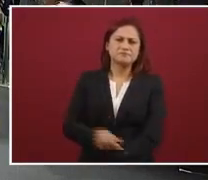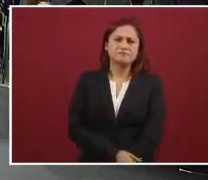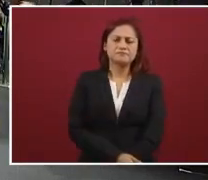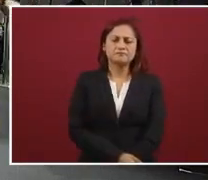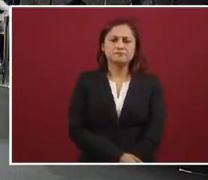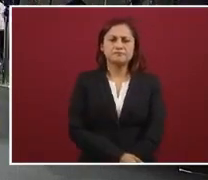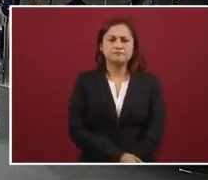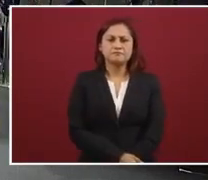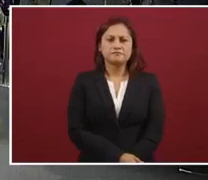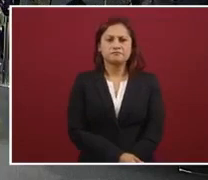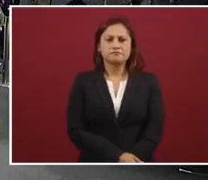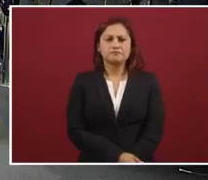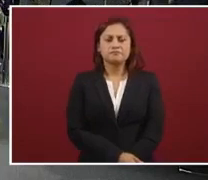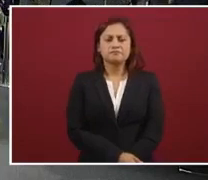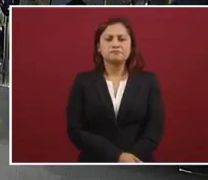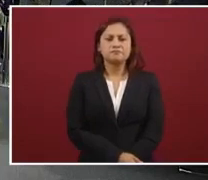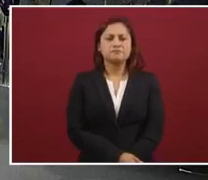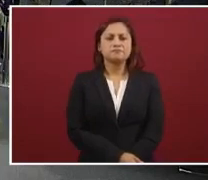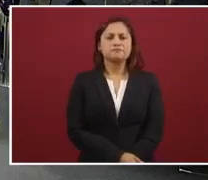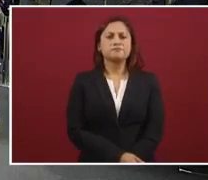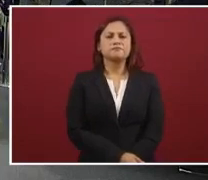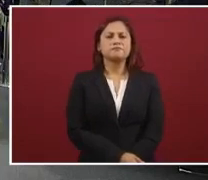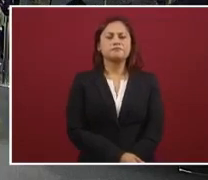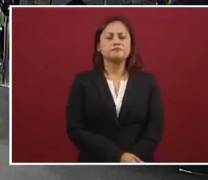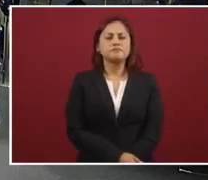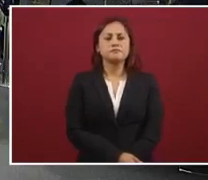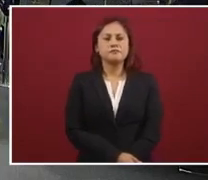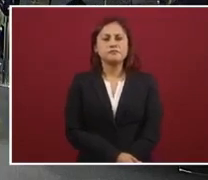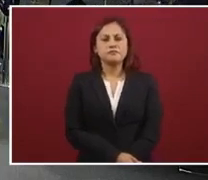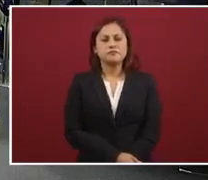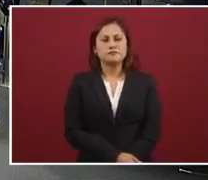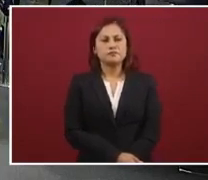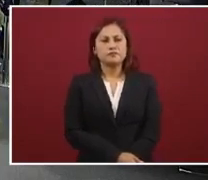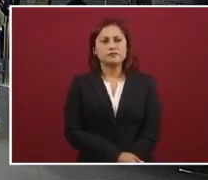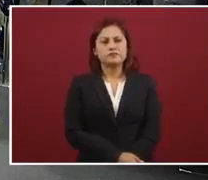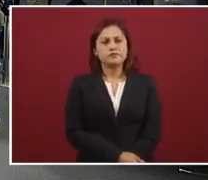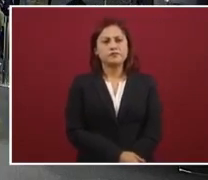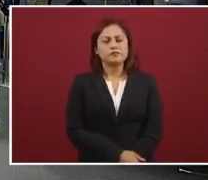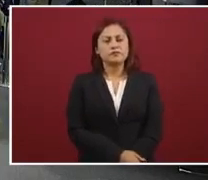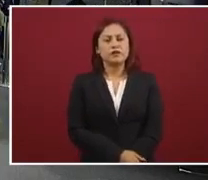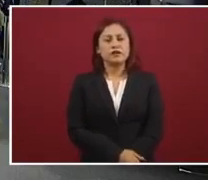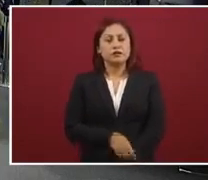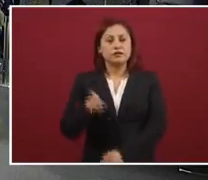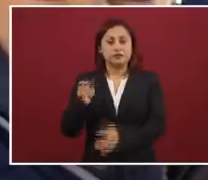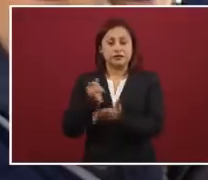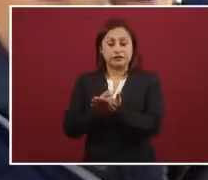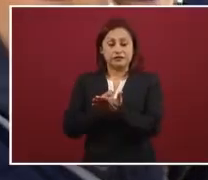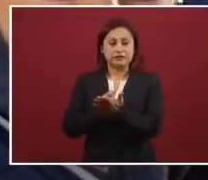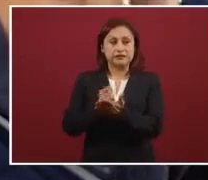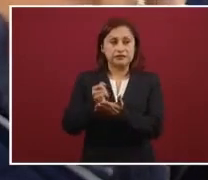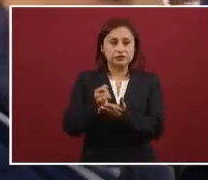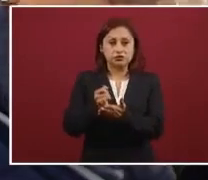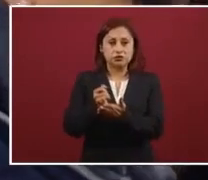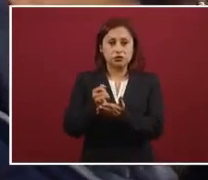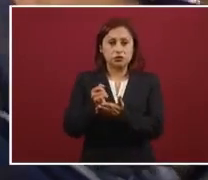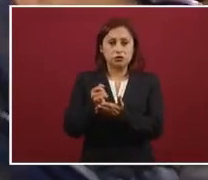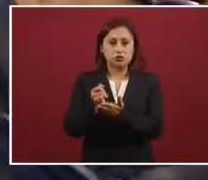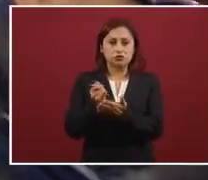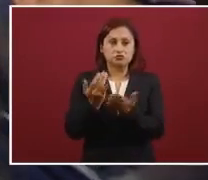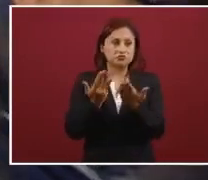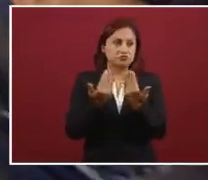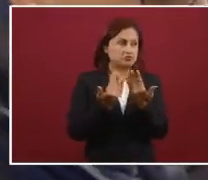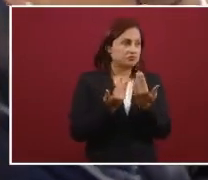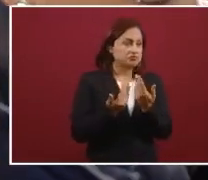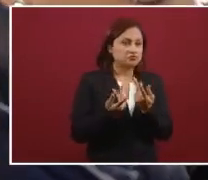que incluso lo de Santa Lucía, bueno, pues era una decisión sin sustento. Y ahora que se hicieron públicas estas declaraciones, ¿qué